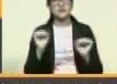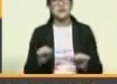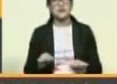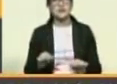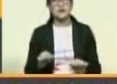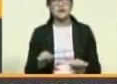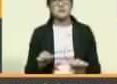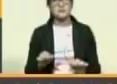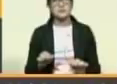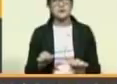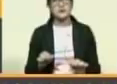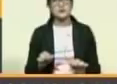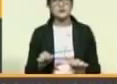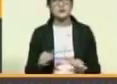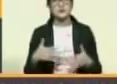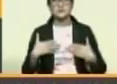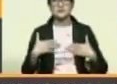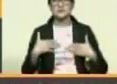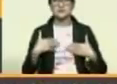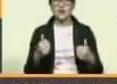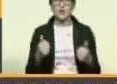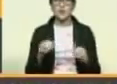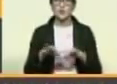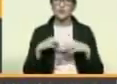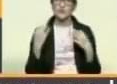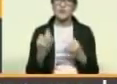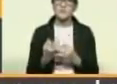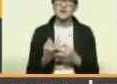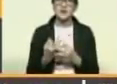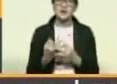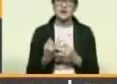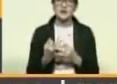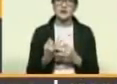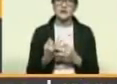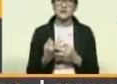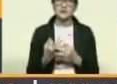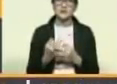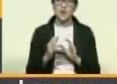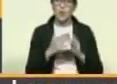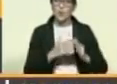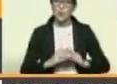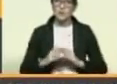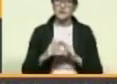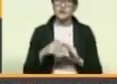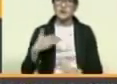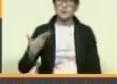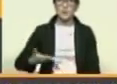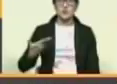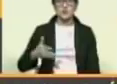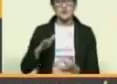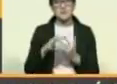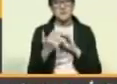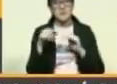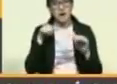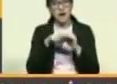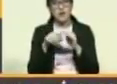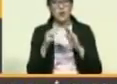de salud de familia, primaria, comunitaria, en el barrio, en la